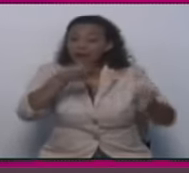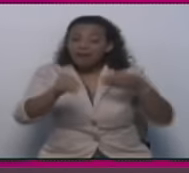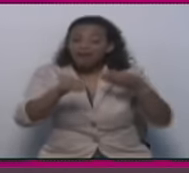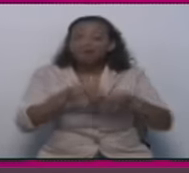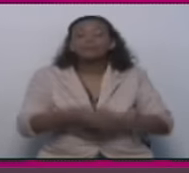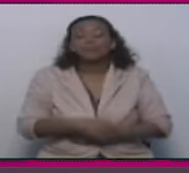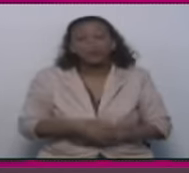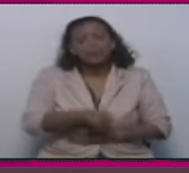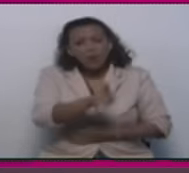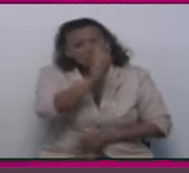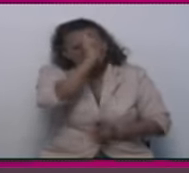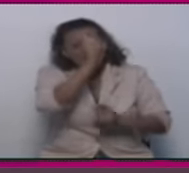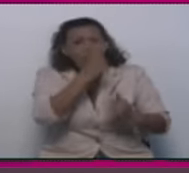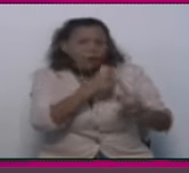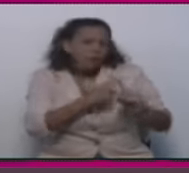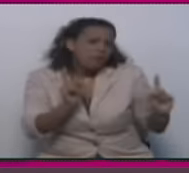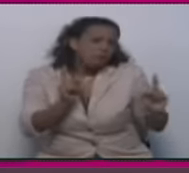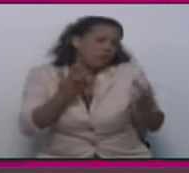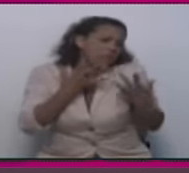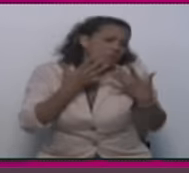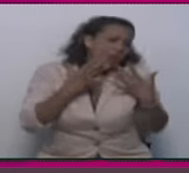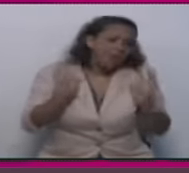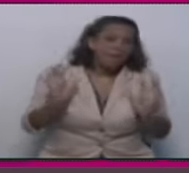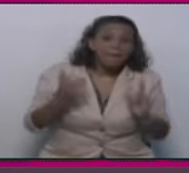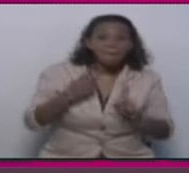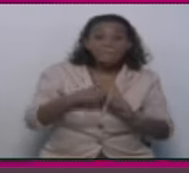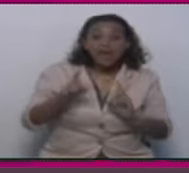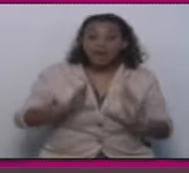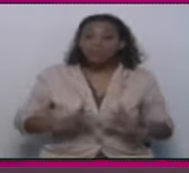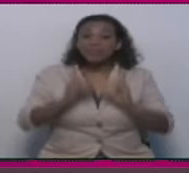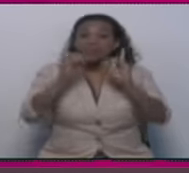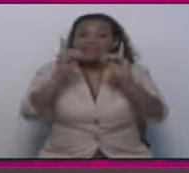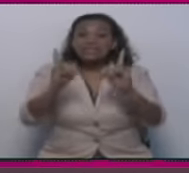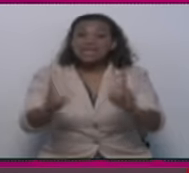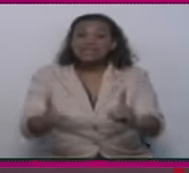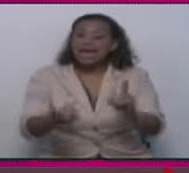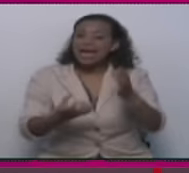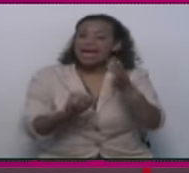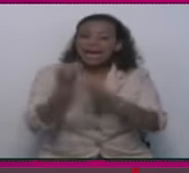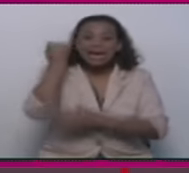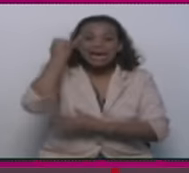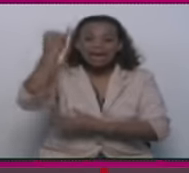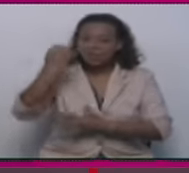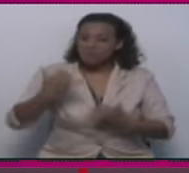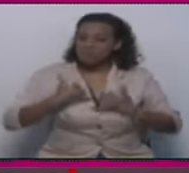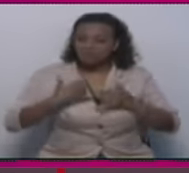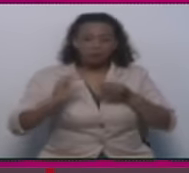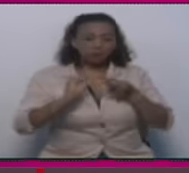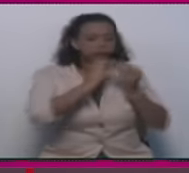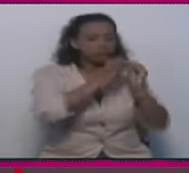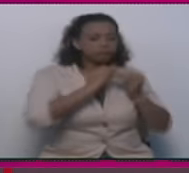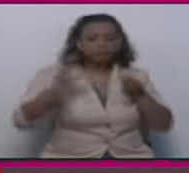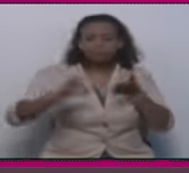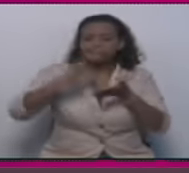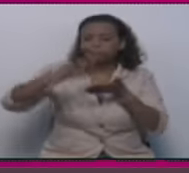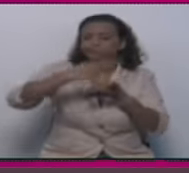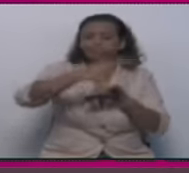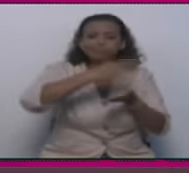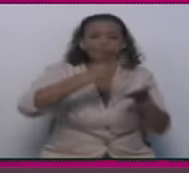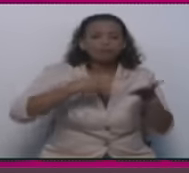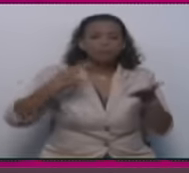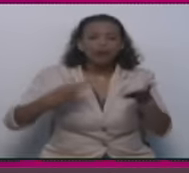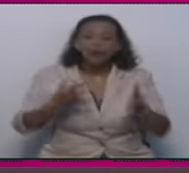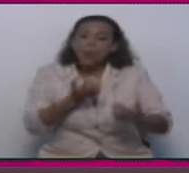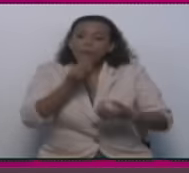pudieran ellas dedicarse a otra cosa, pero ellas han apostado a la creación con sus manos. Estas muñecas son hechas